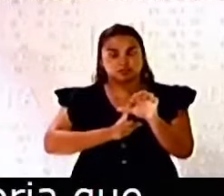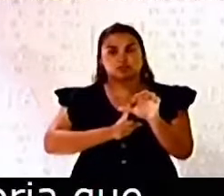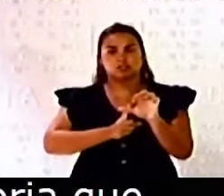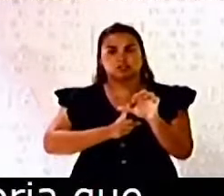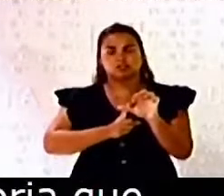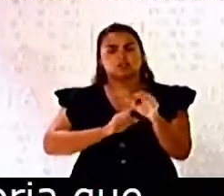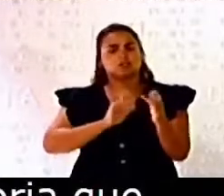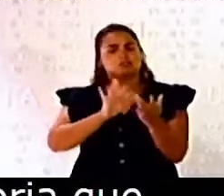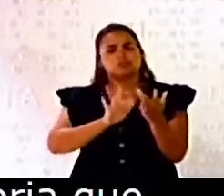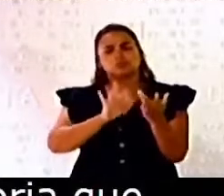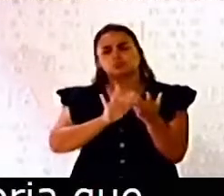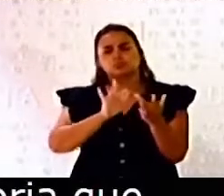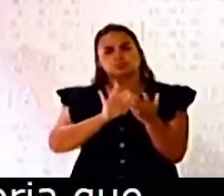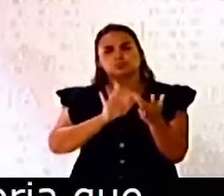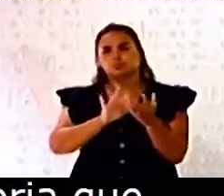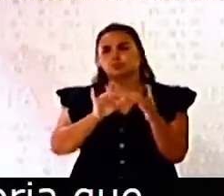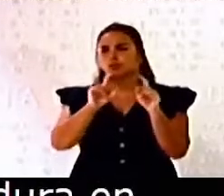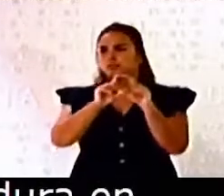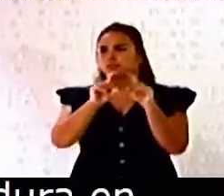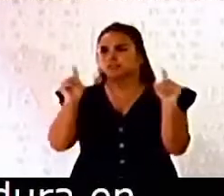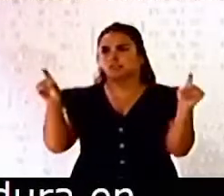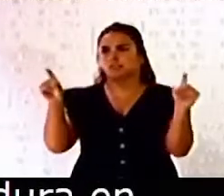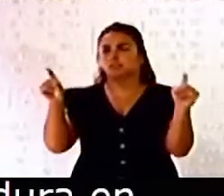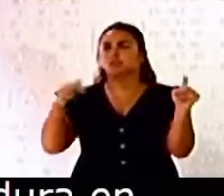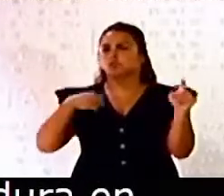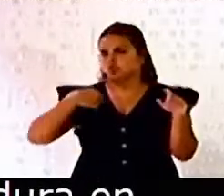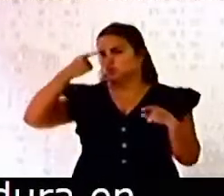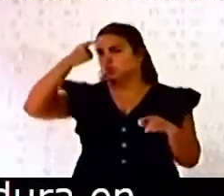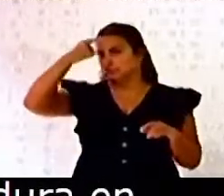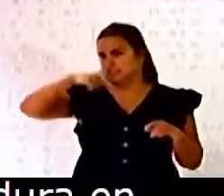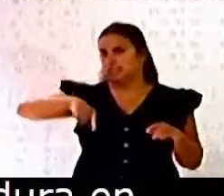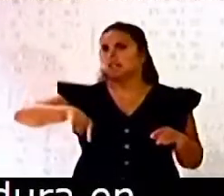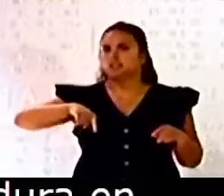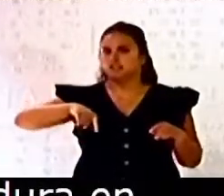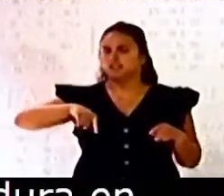contacto permanente con los empresarios, somos conscientes